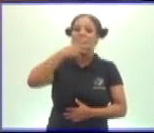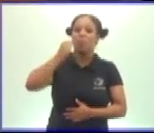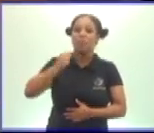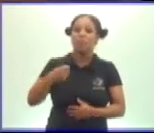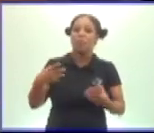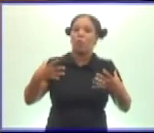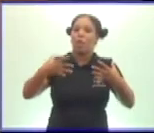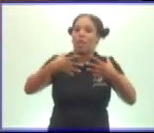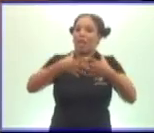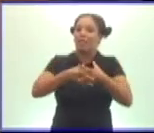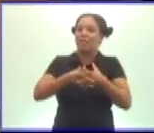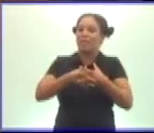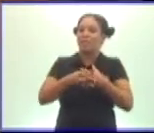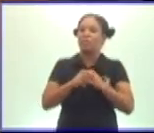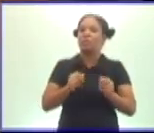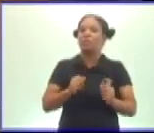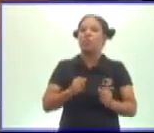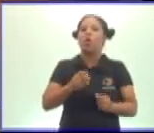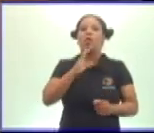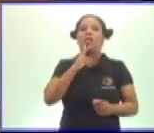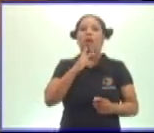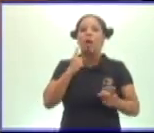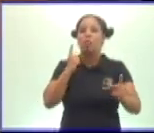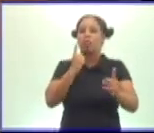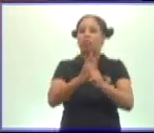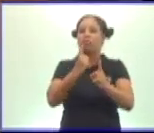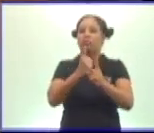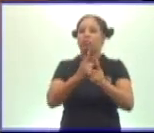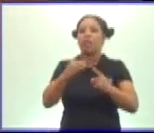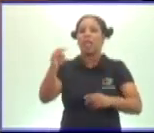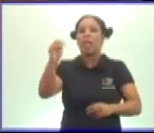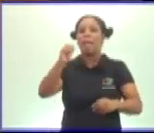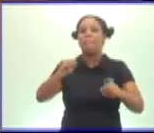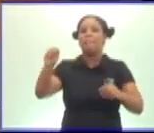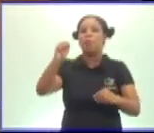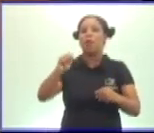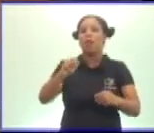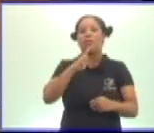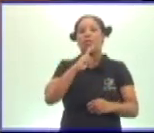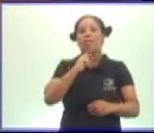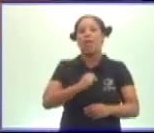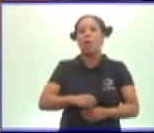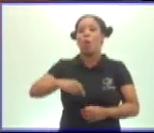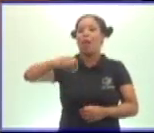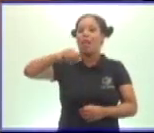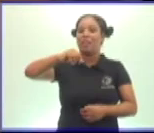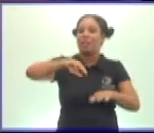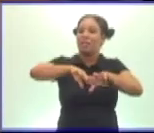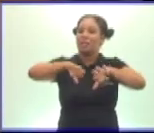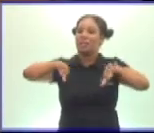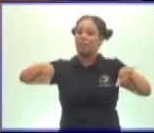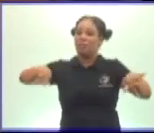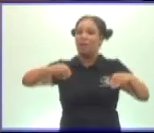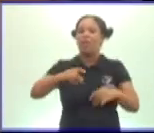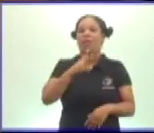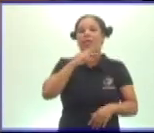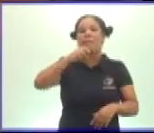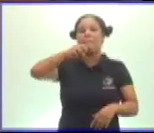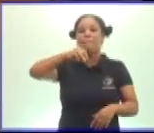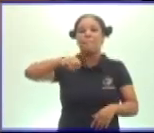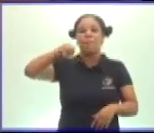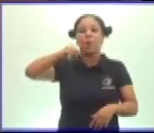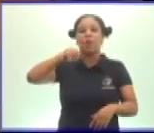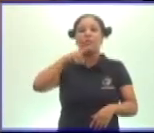atracción entre iones de sal y las moléculas de agua. La sal realmente separa las moléculas de agua, mientras que el